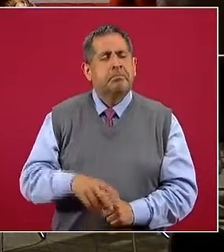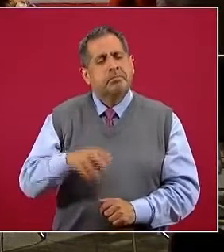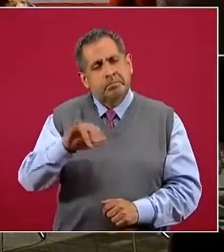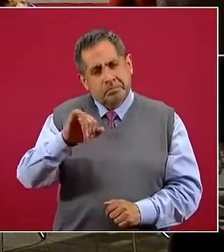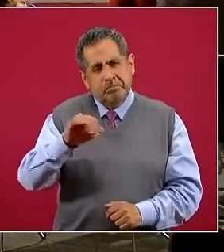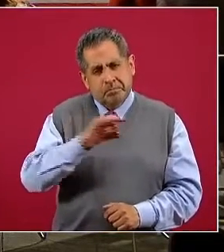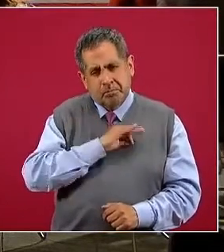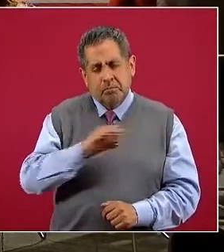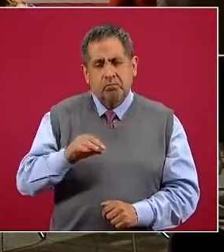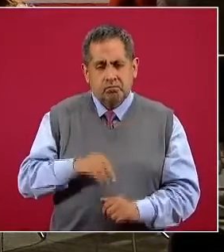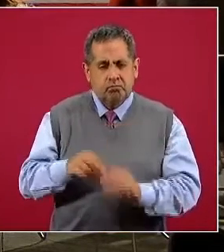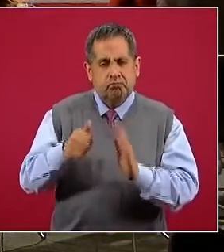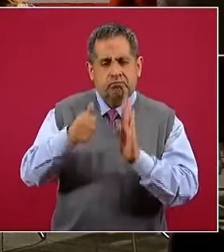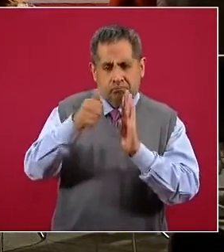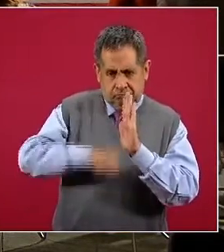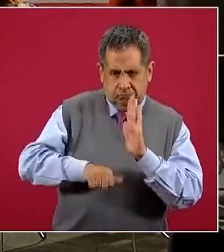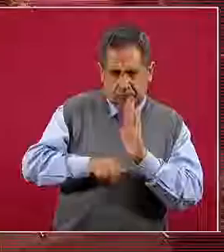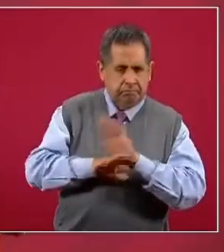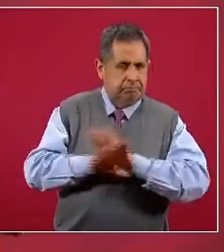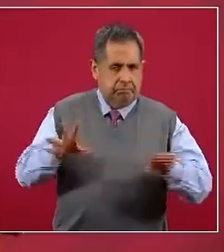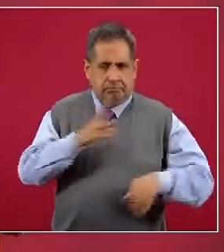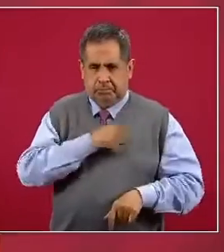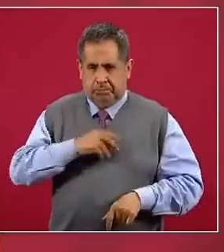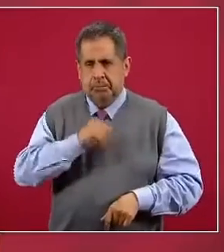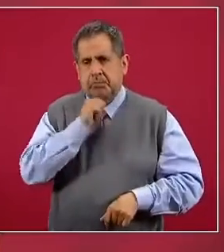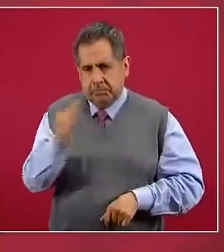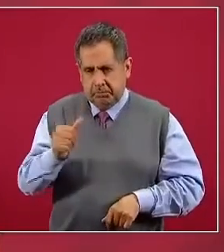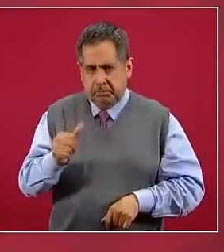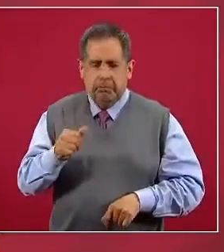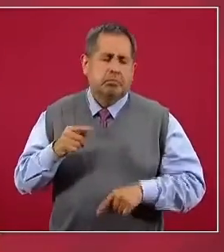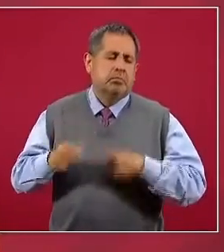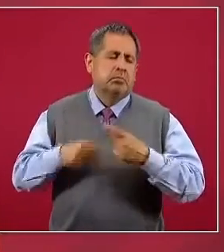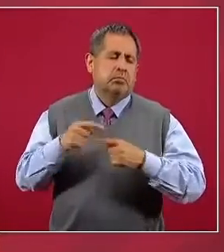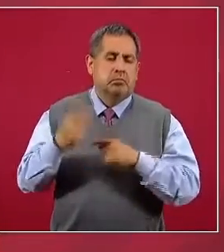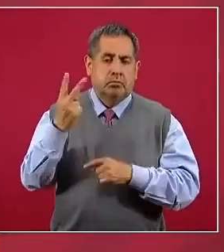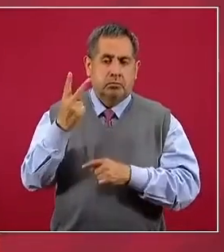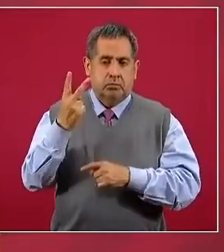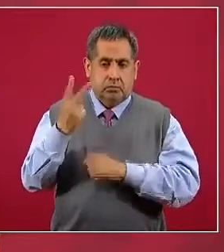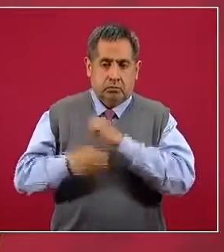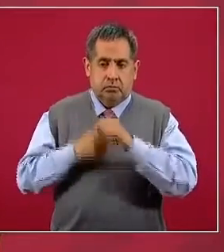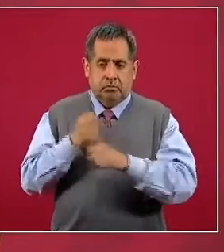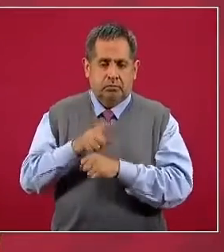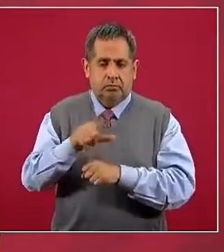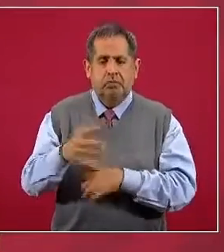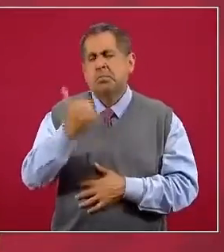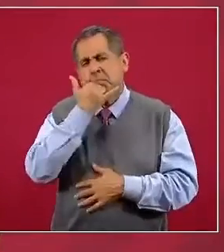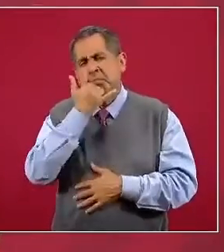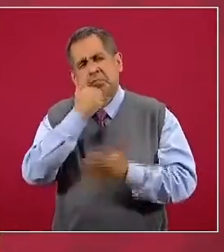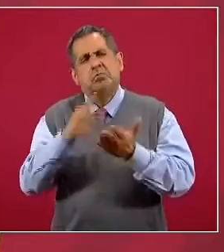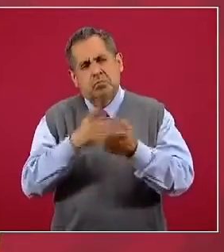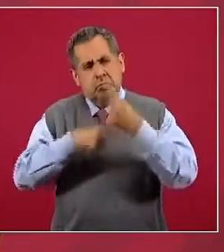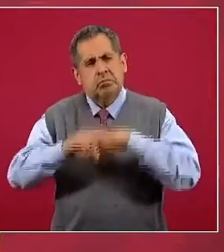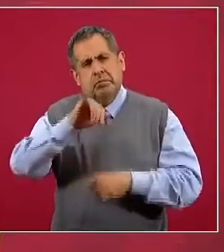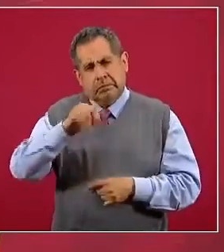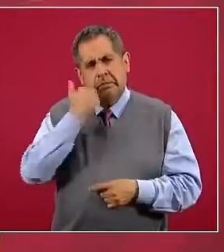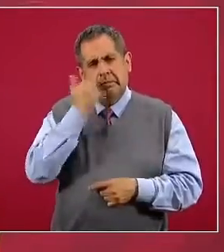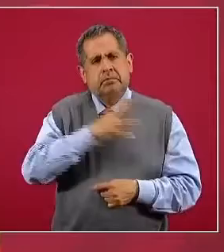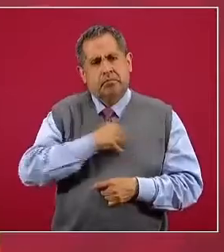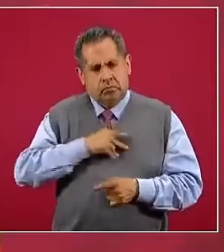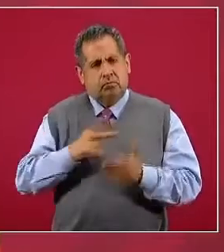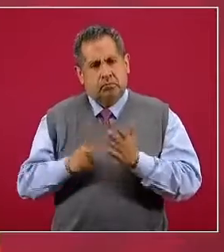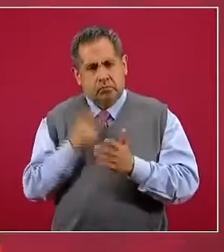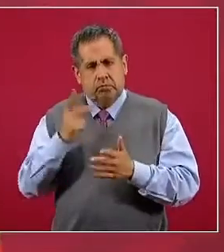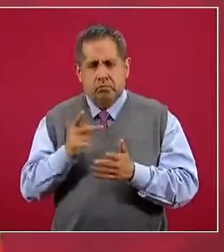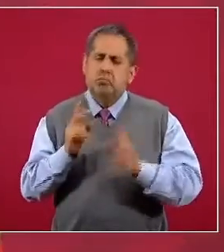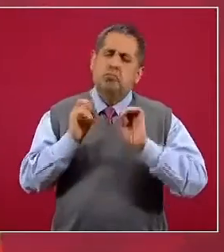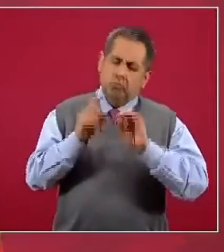Se puede hacer una vasovasostomía, la pueden pedir después de los 2 años, para tener mayor éxito, a